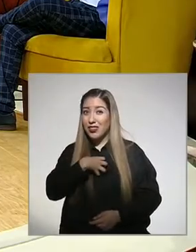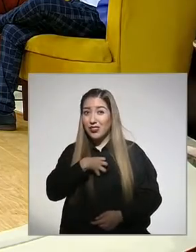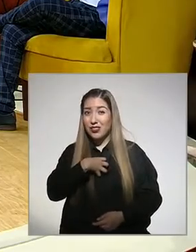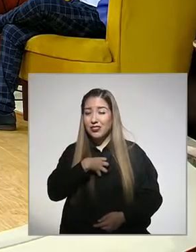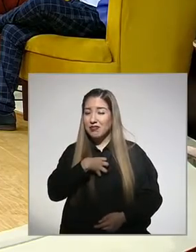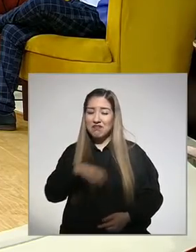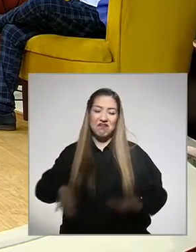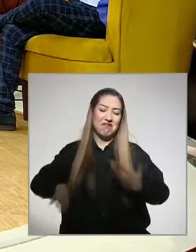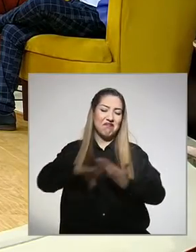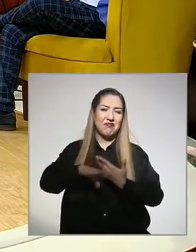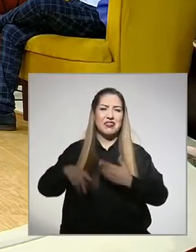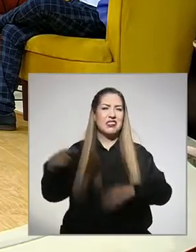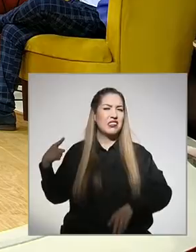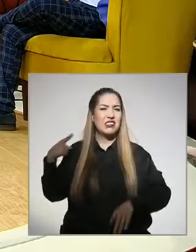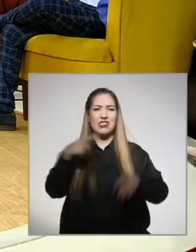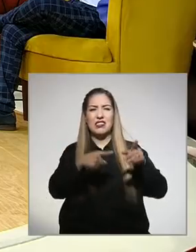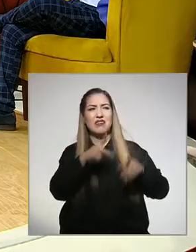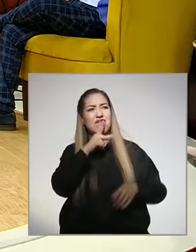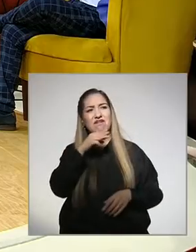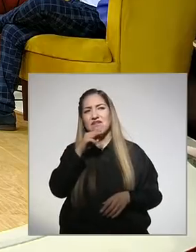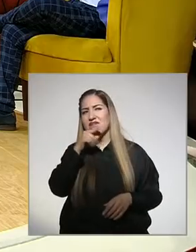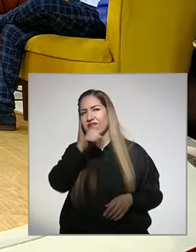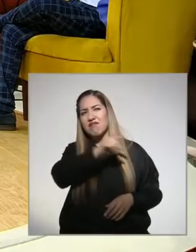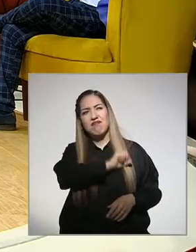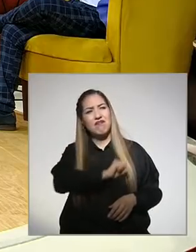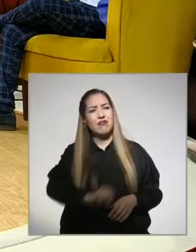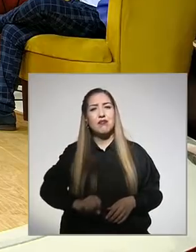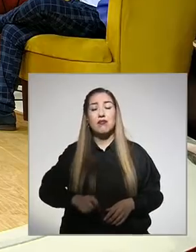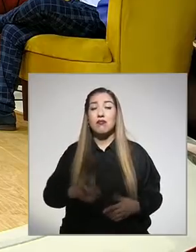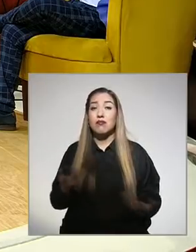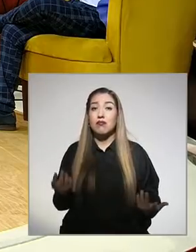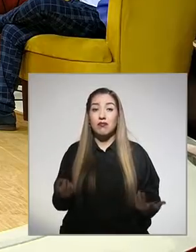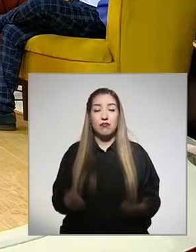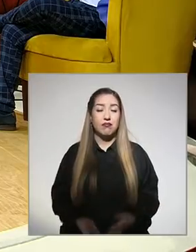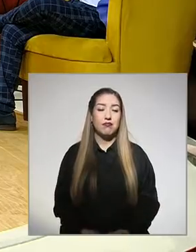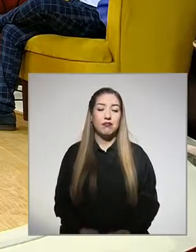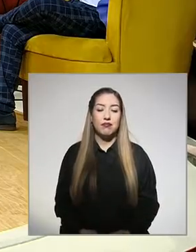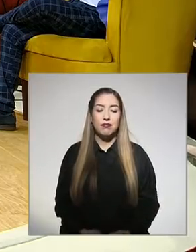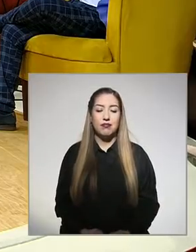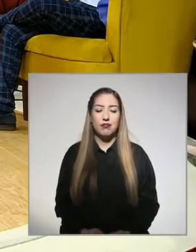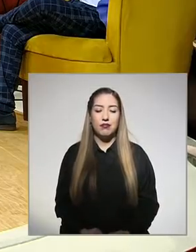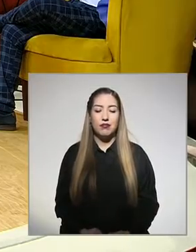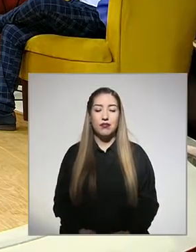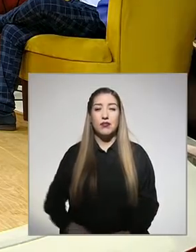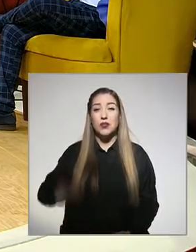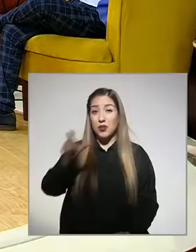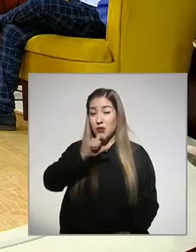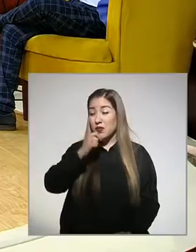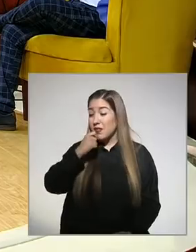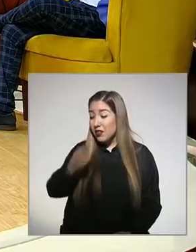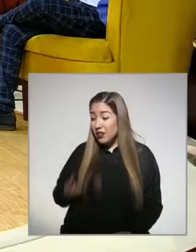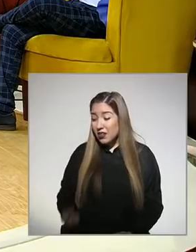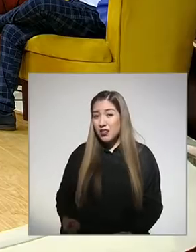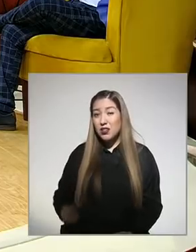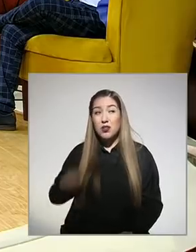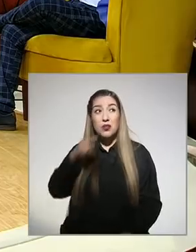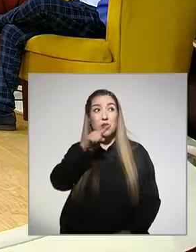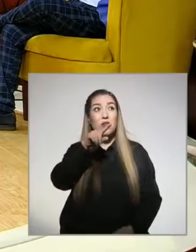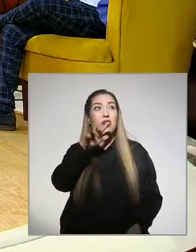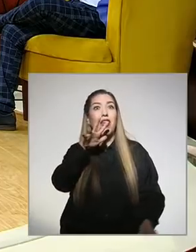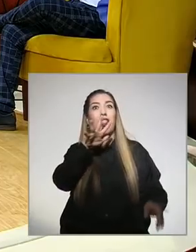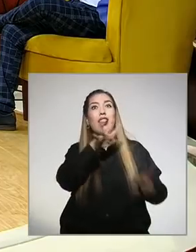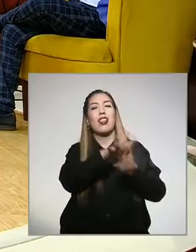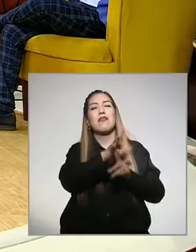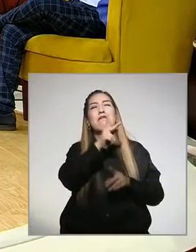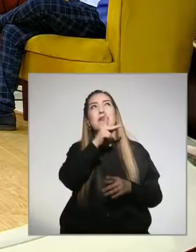contigo, les vas a caer fatal. Cuando son pequeñitos eres su ídolo. luego va bajando tu popularidad bastante. Y ni hablemos